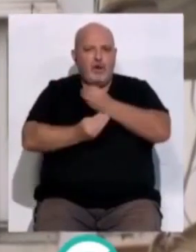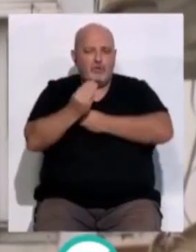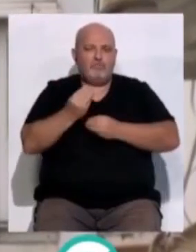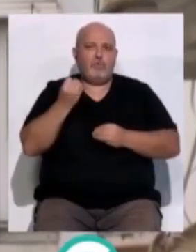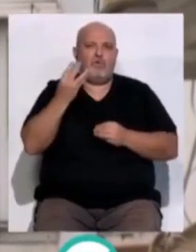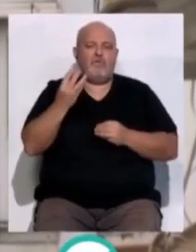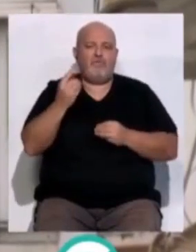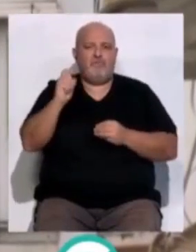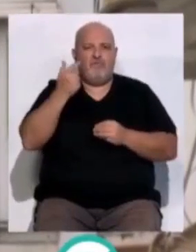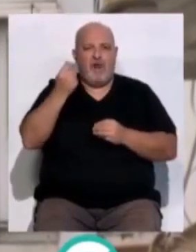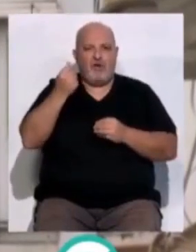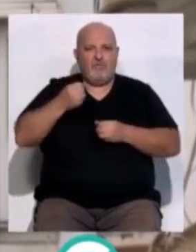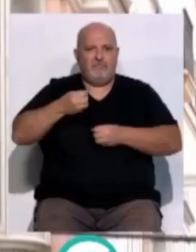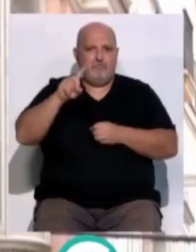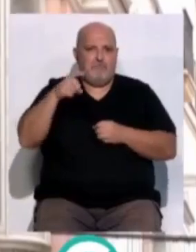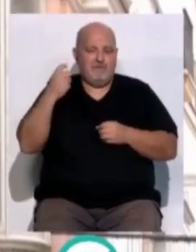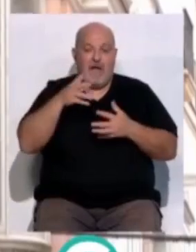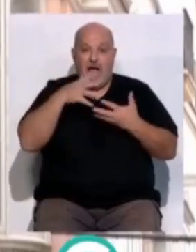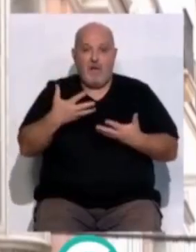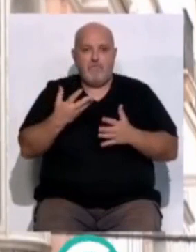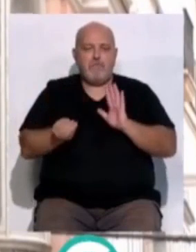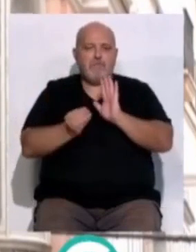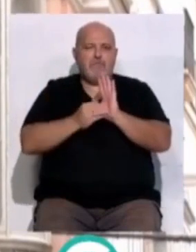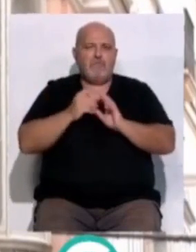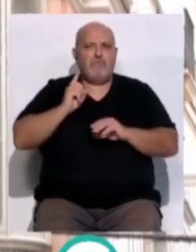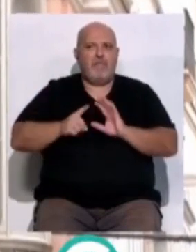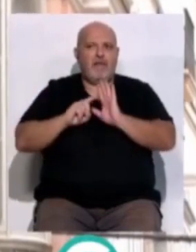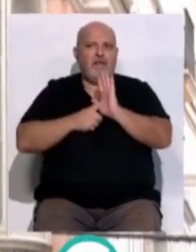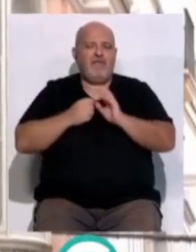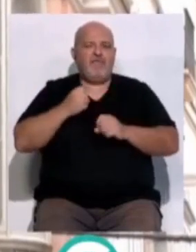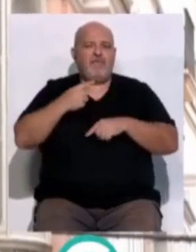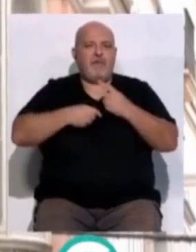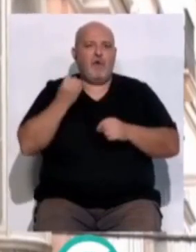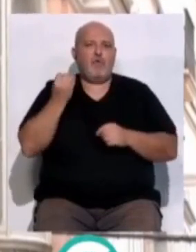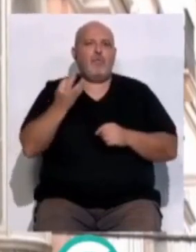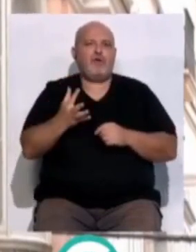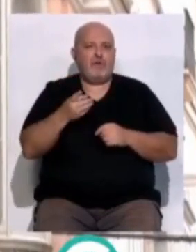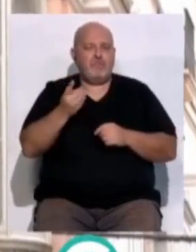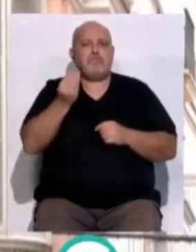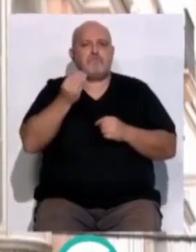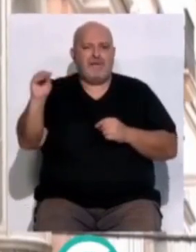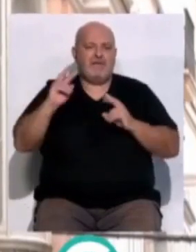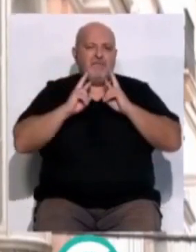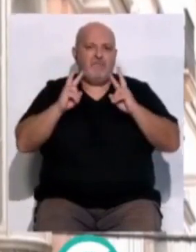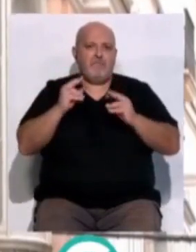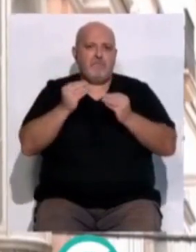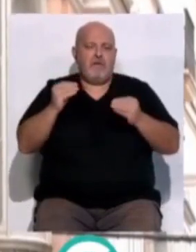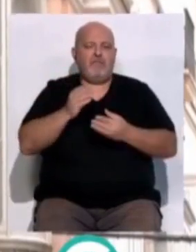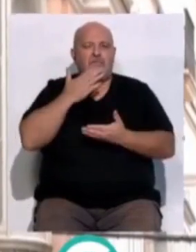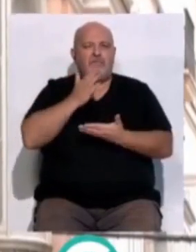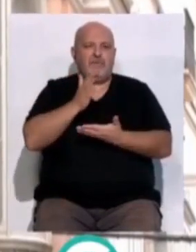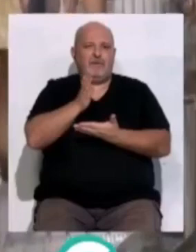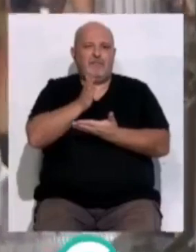valor catastral de la vivienda. Ahora se aplicará lo que marca la Ley de Familias Numerosas, aportando mayor beneficio al dividirse en